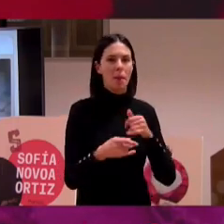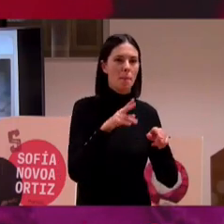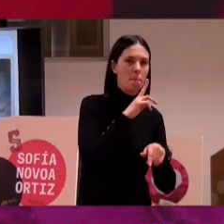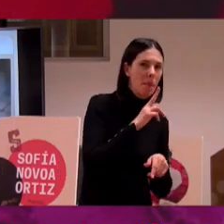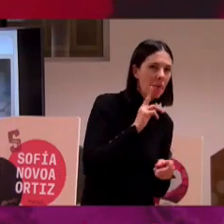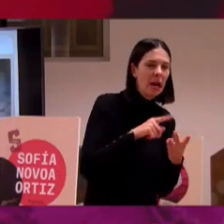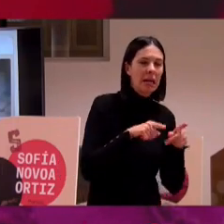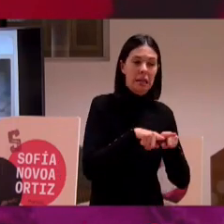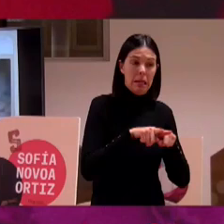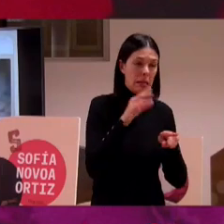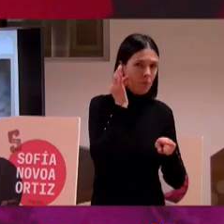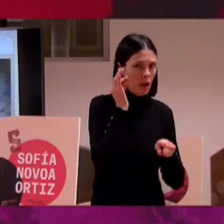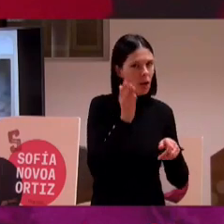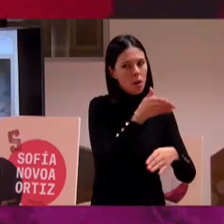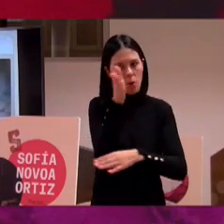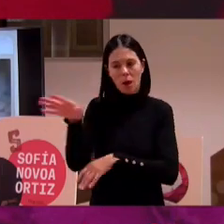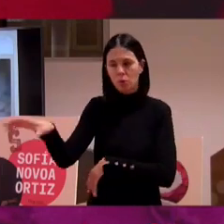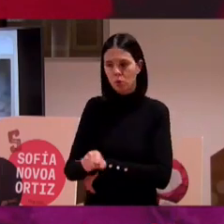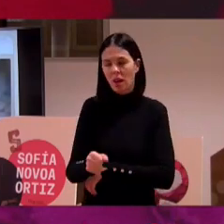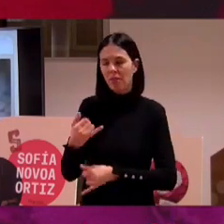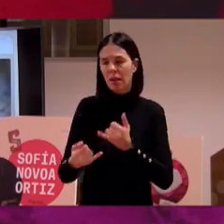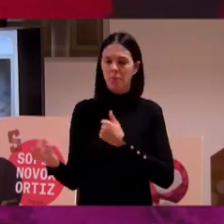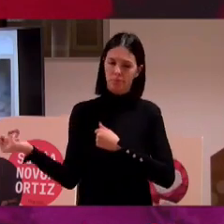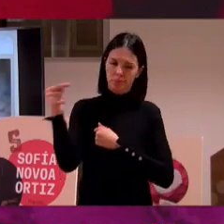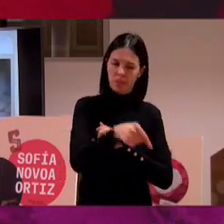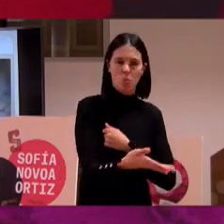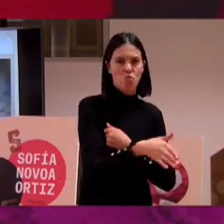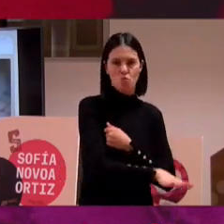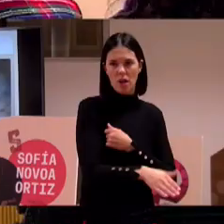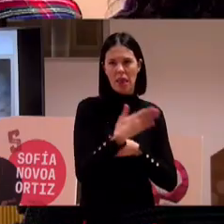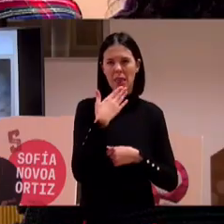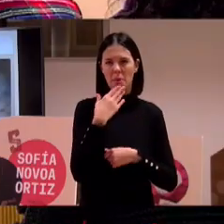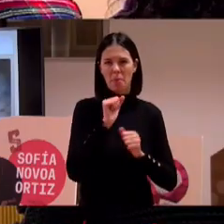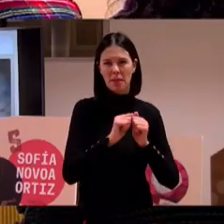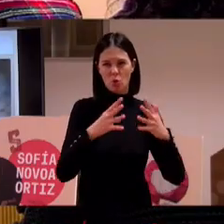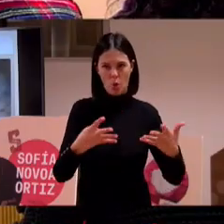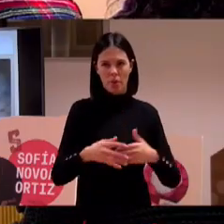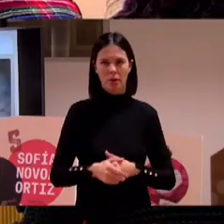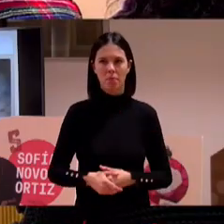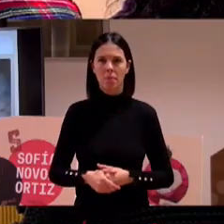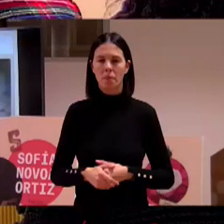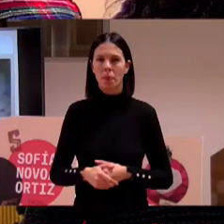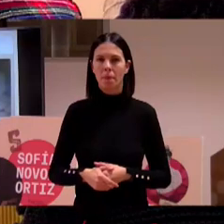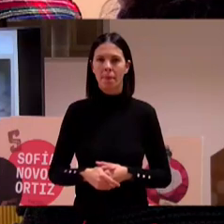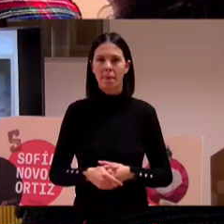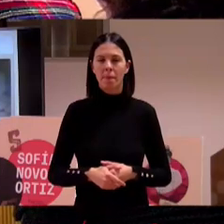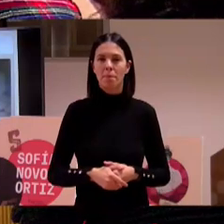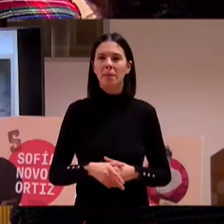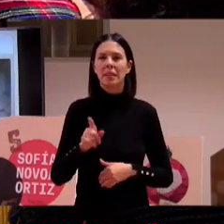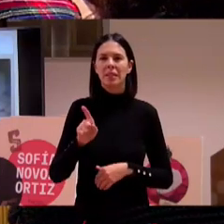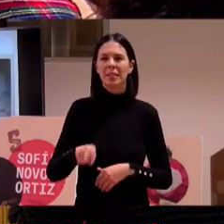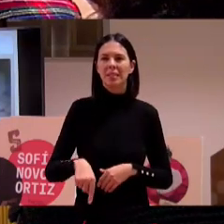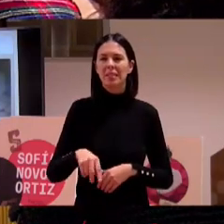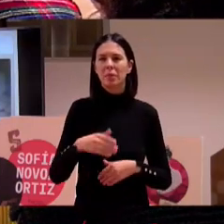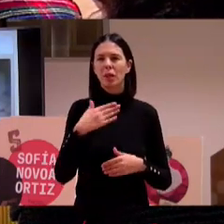morren por cos meses aquí. E 29 anos tiña. E a outra persoa coa que tivo unha relación moi especial foi María de